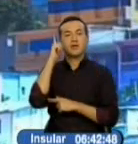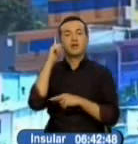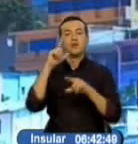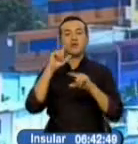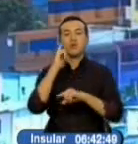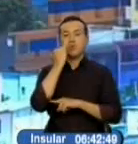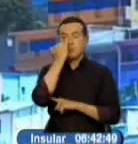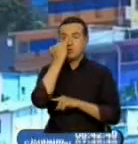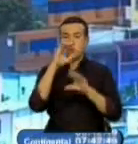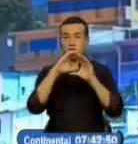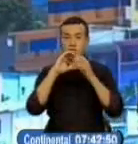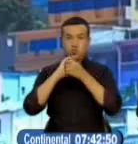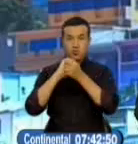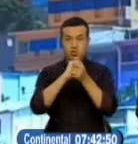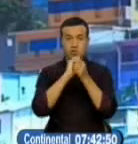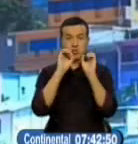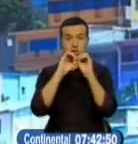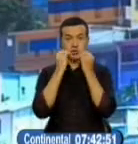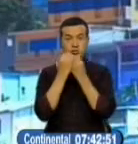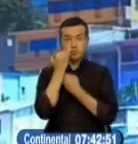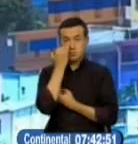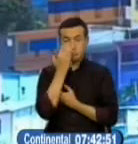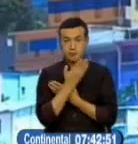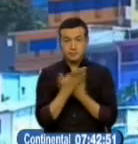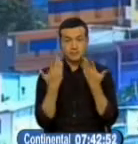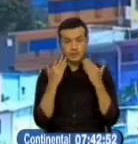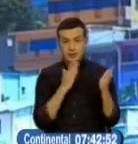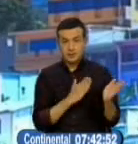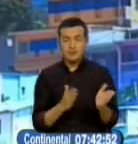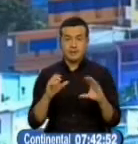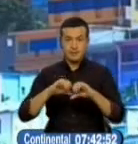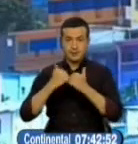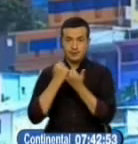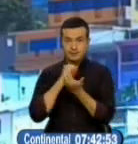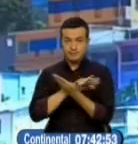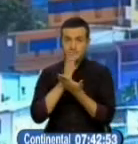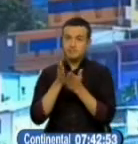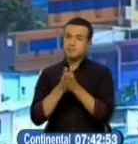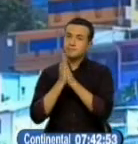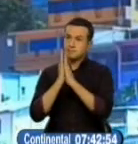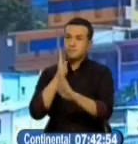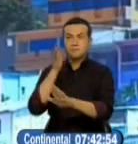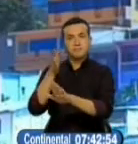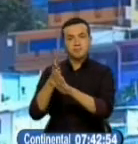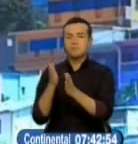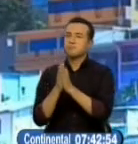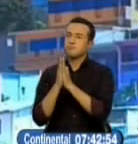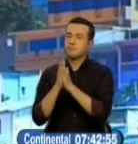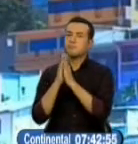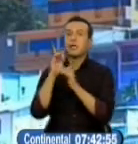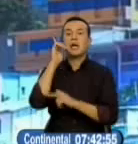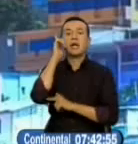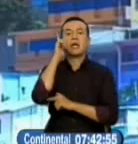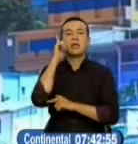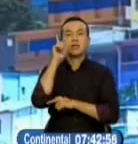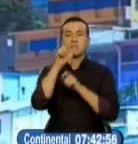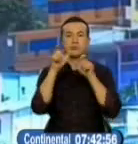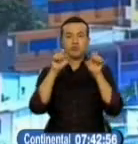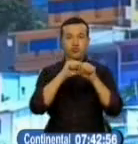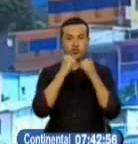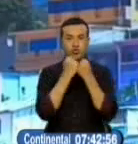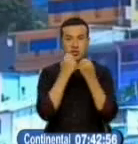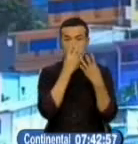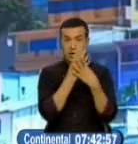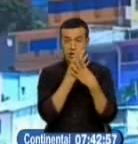CONAIE y de otras organizaciones indígenas formalizaron ante la Asamblea Nacional el pedido de amnistía e indulto para dirigentes sociales